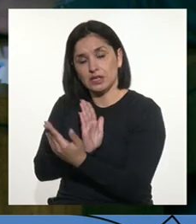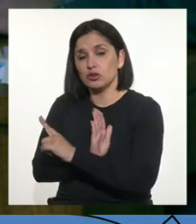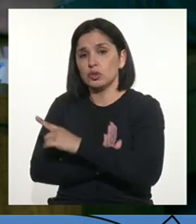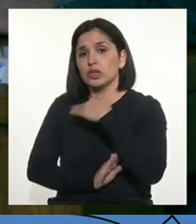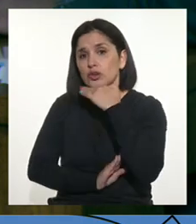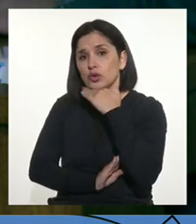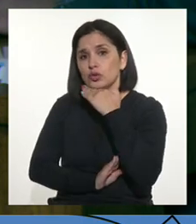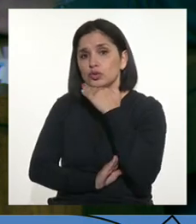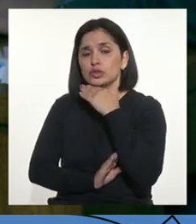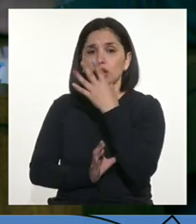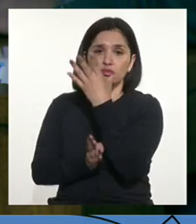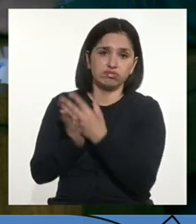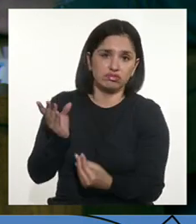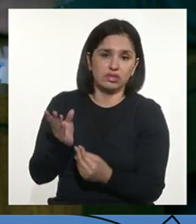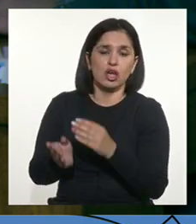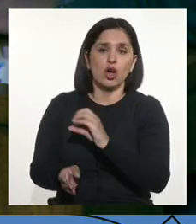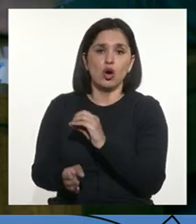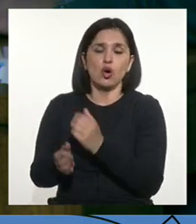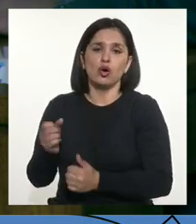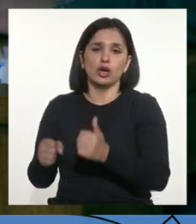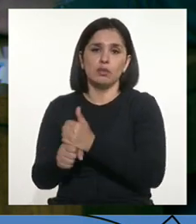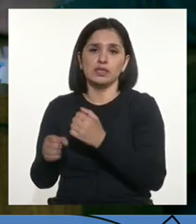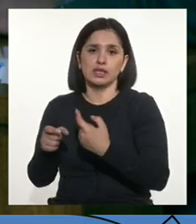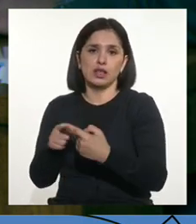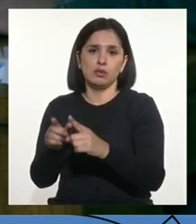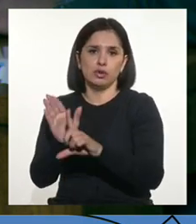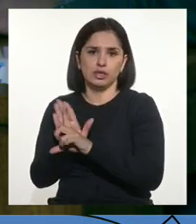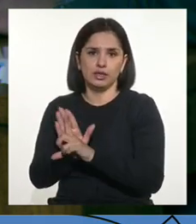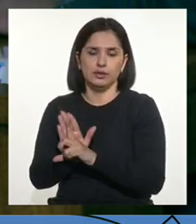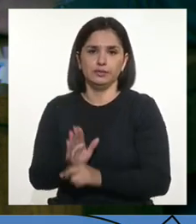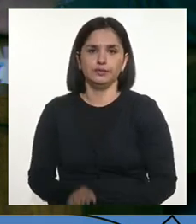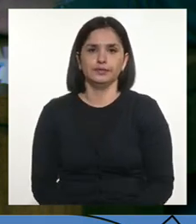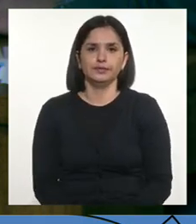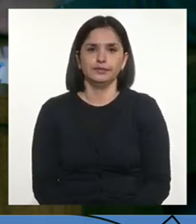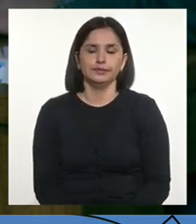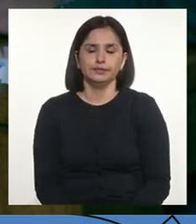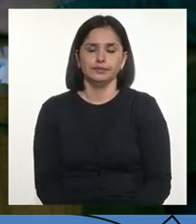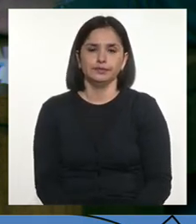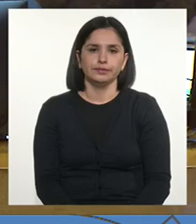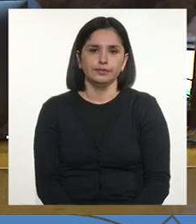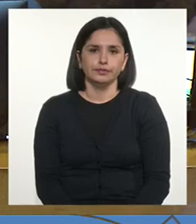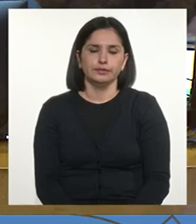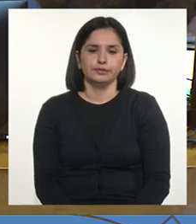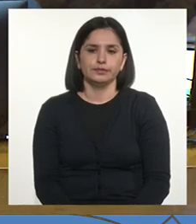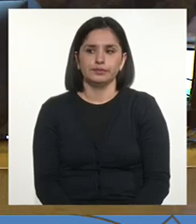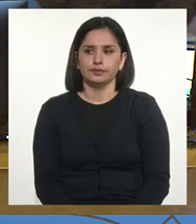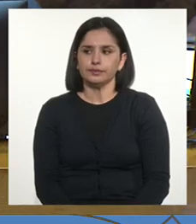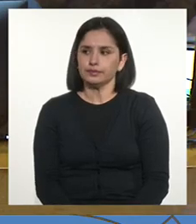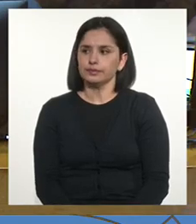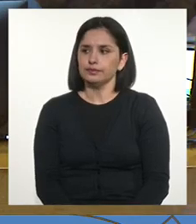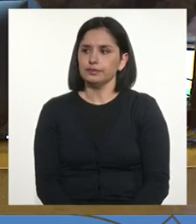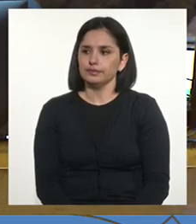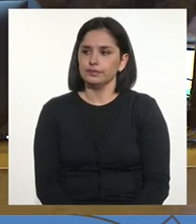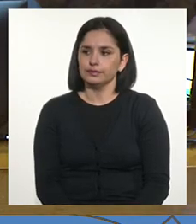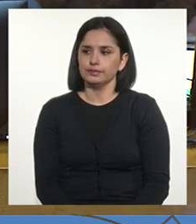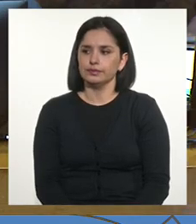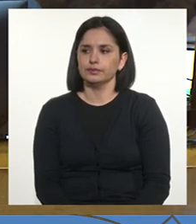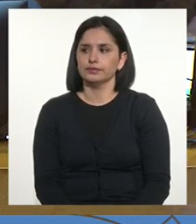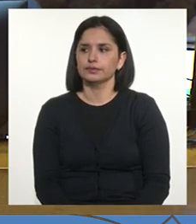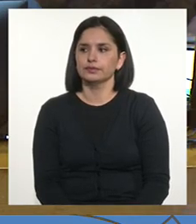o son obsoletas o están o han sido básicamente erogadas por leyes posteriores he hecho señor presidente muchas gracias senador